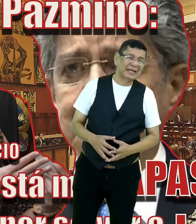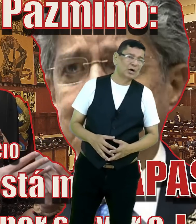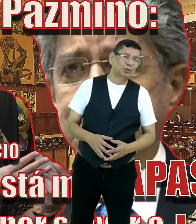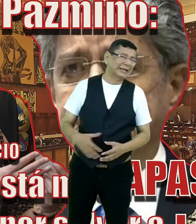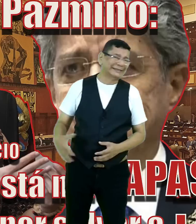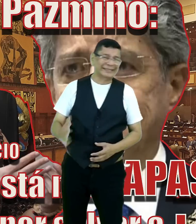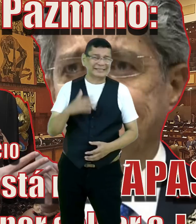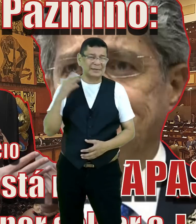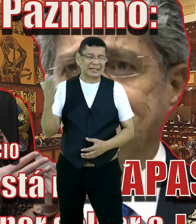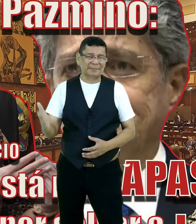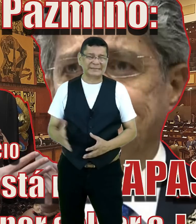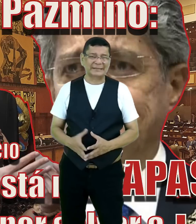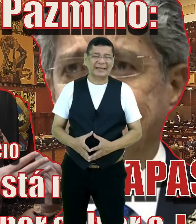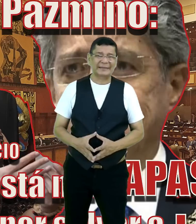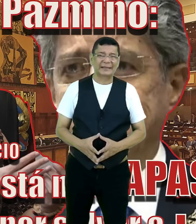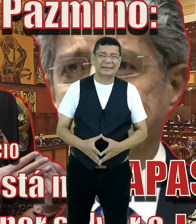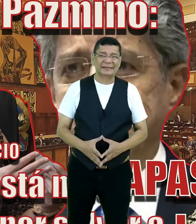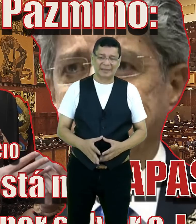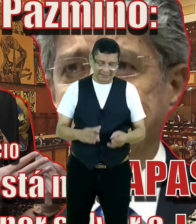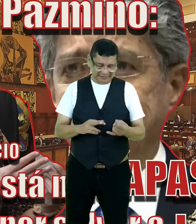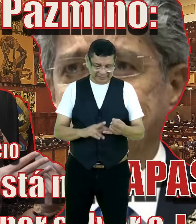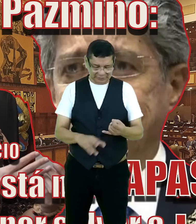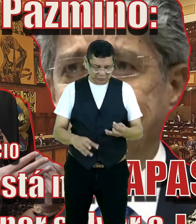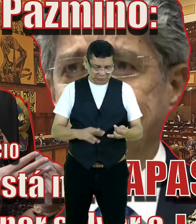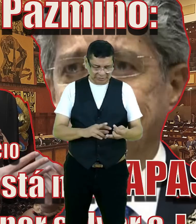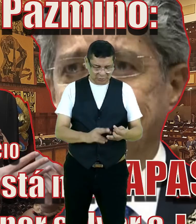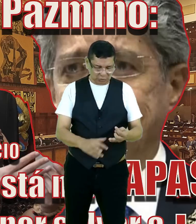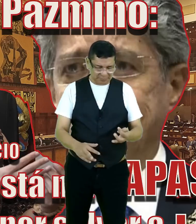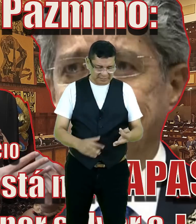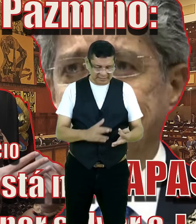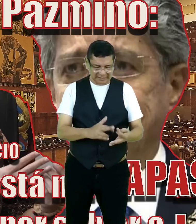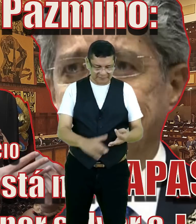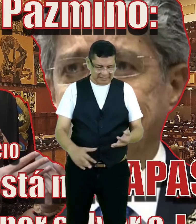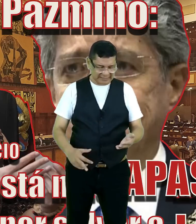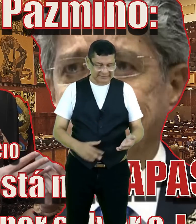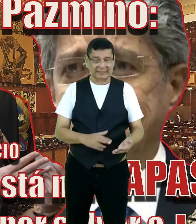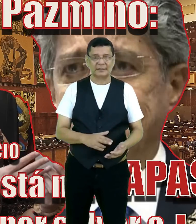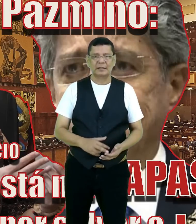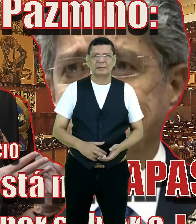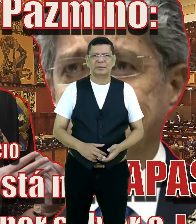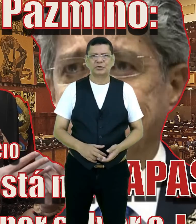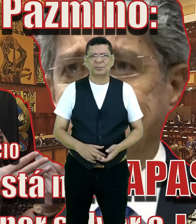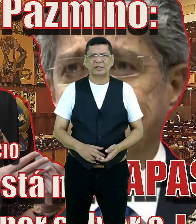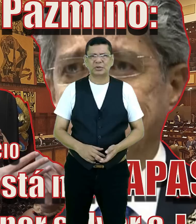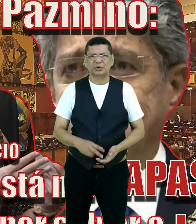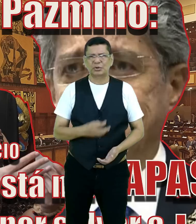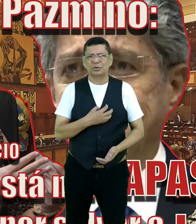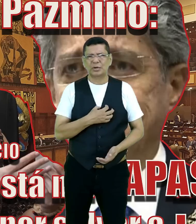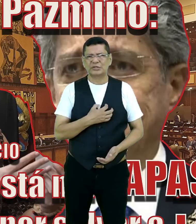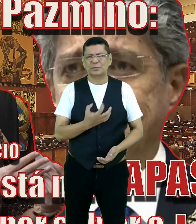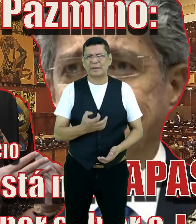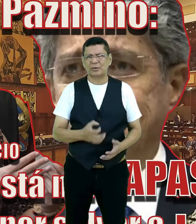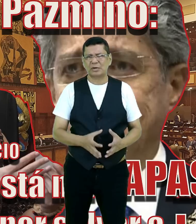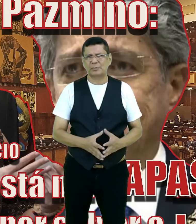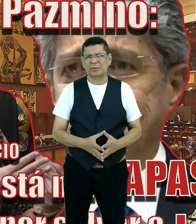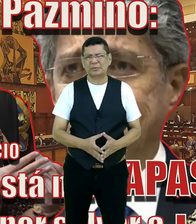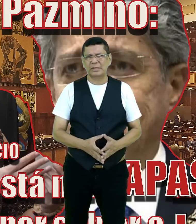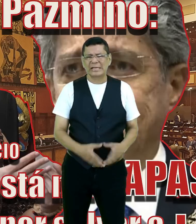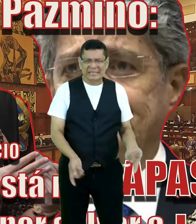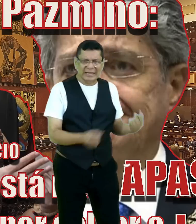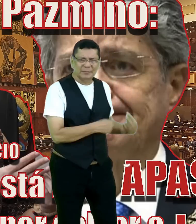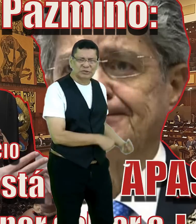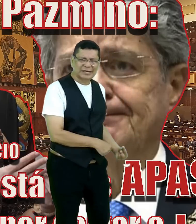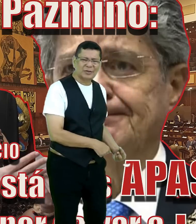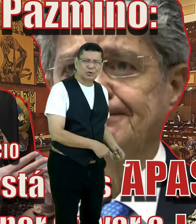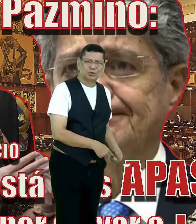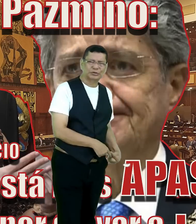que tener una altísima capacidad de administración, de economía, de finanzas, pero sobre todo corazón para con el pueblo.